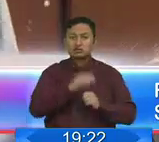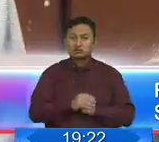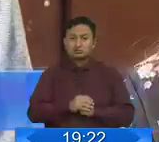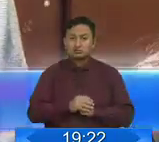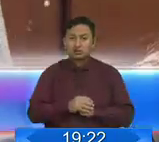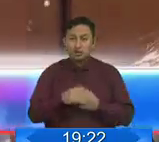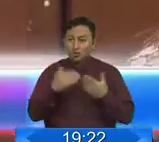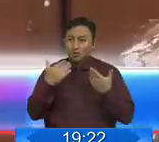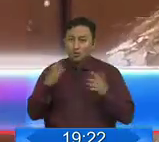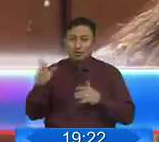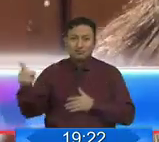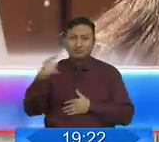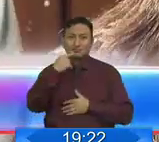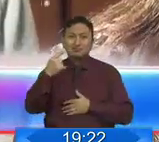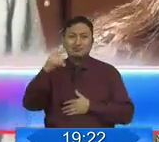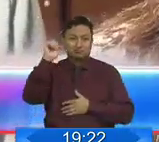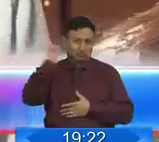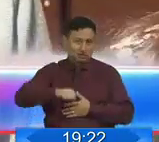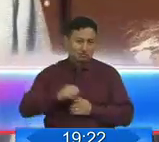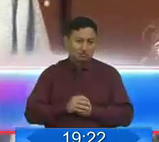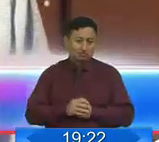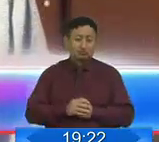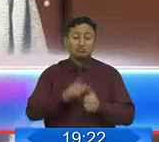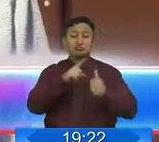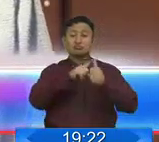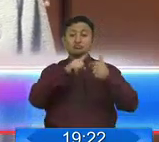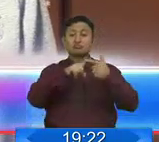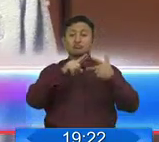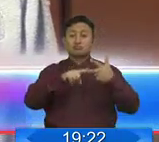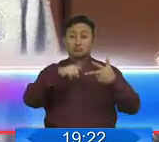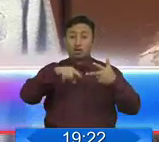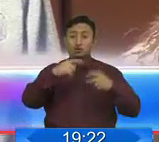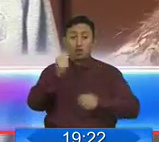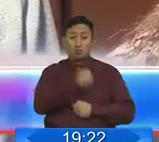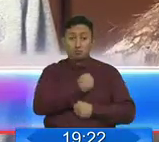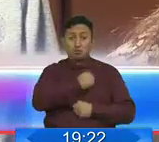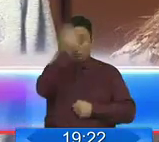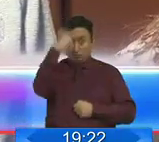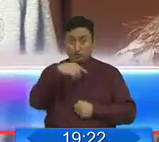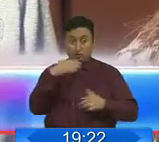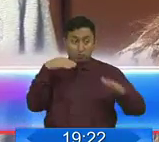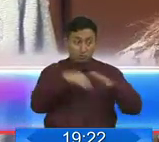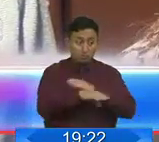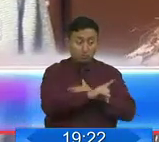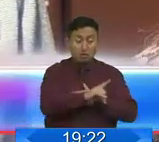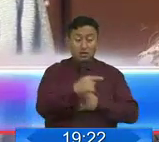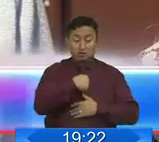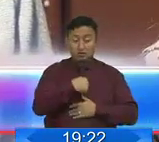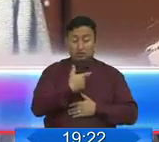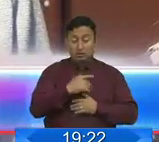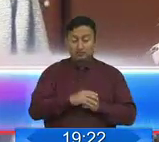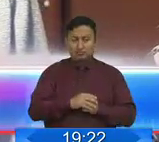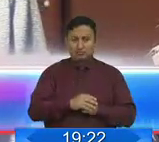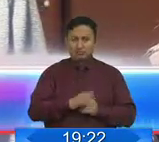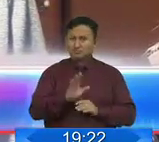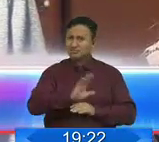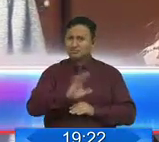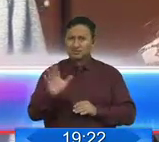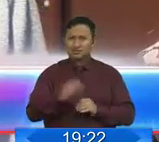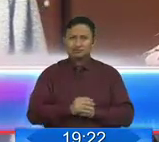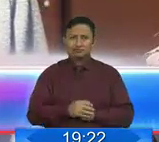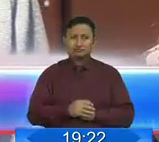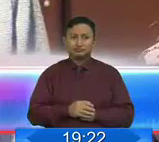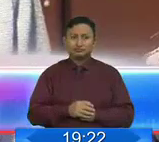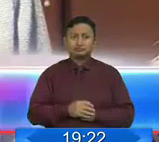de aseveración en la que se diga que Paul, Javier y Efraín se expusieron o expusieron su vida voluntariamente en búsqueda de una noticia,